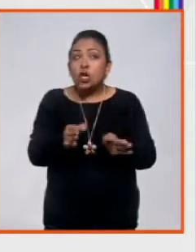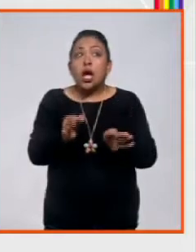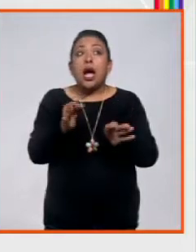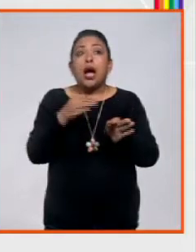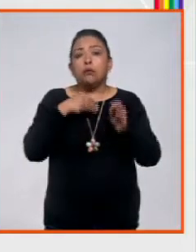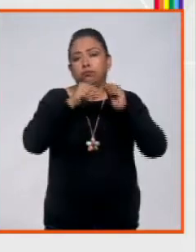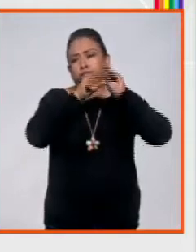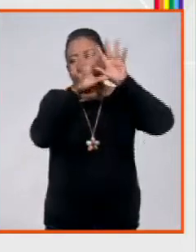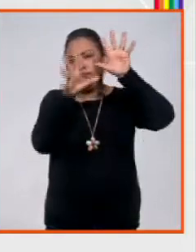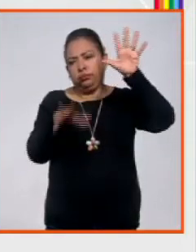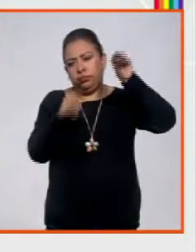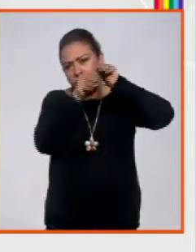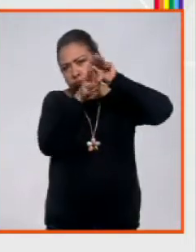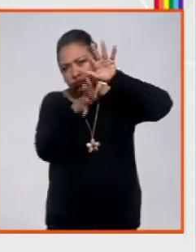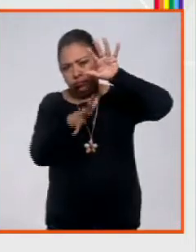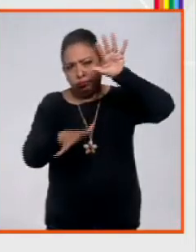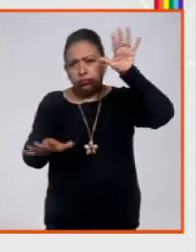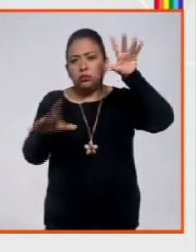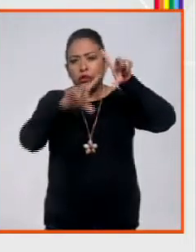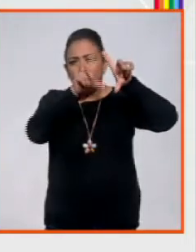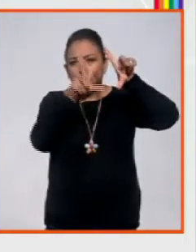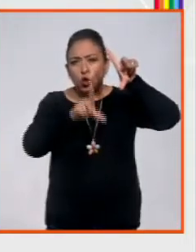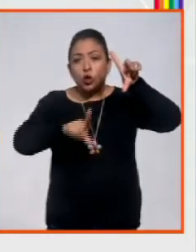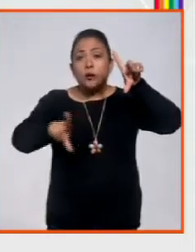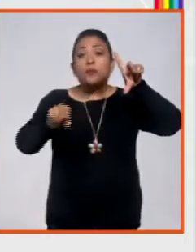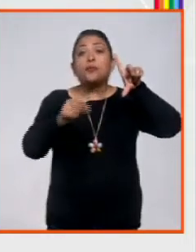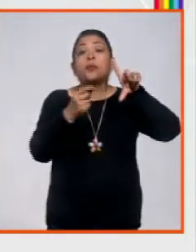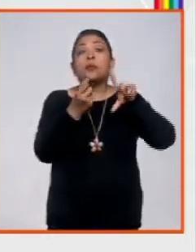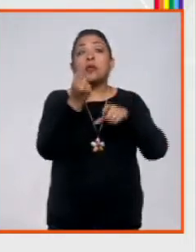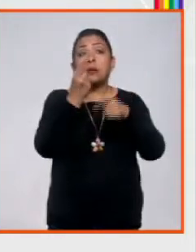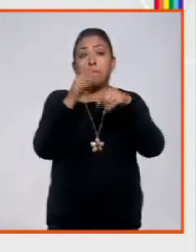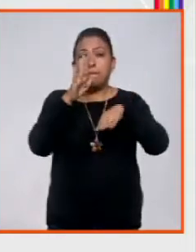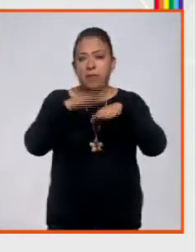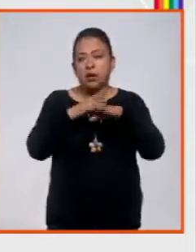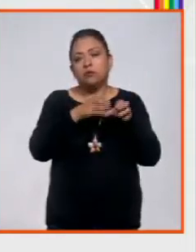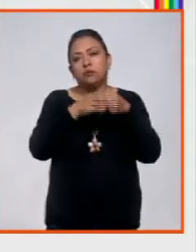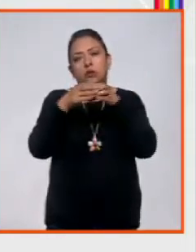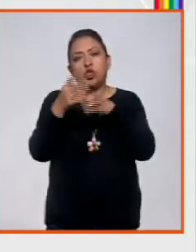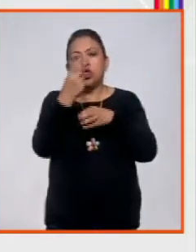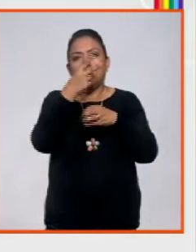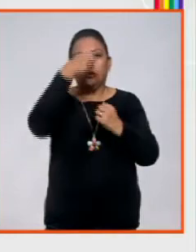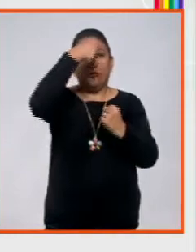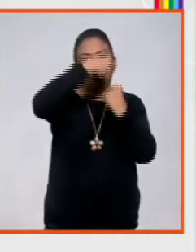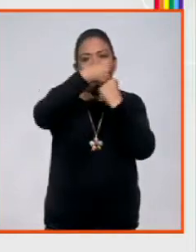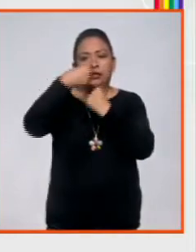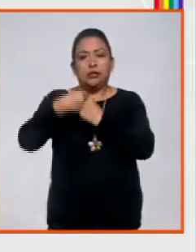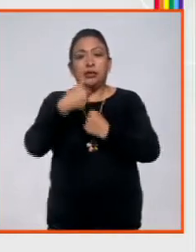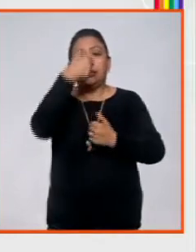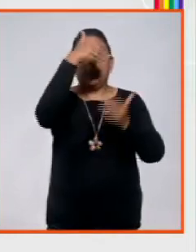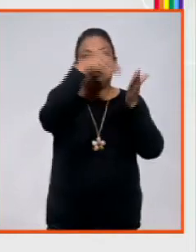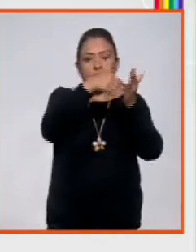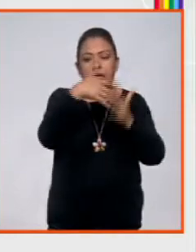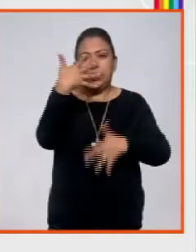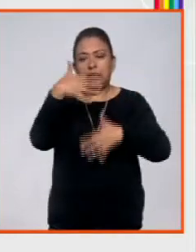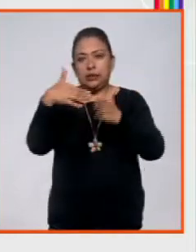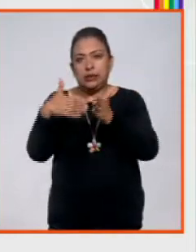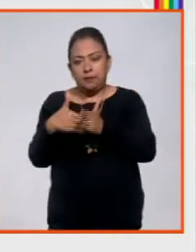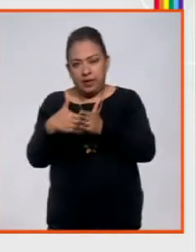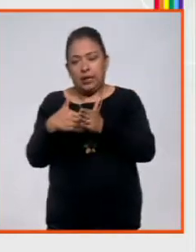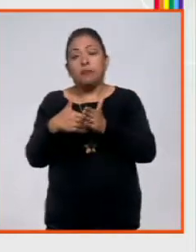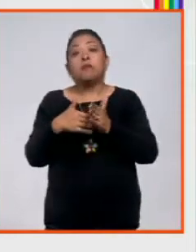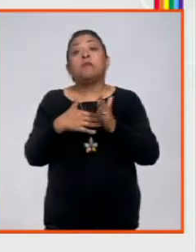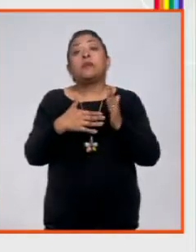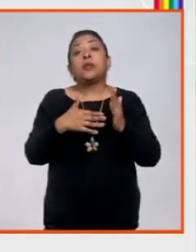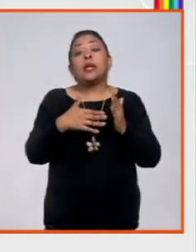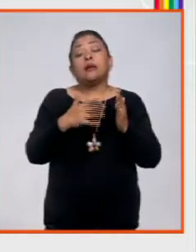desplegar a lo largo nuestro territorio una buena parte se van a destinar a ambas fronteras no 6.000 de un lado 15.000 del otro hacia el norte